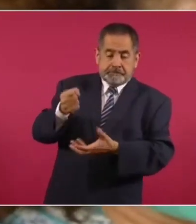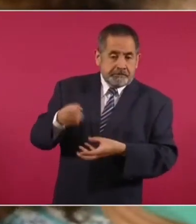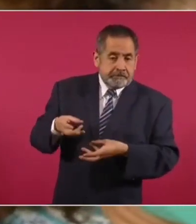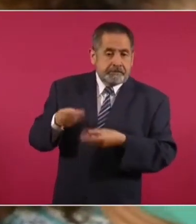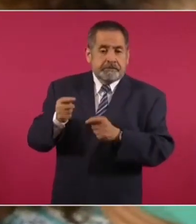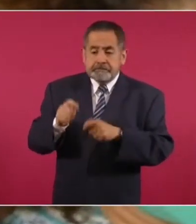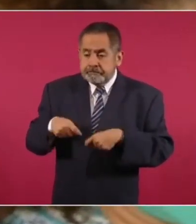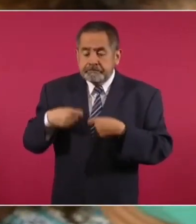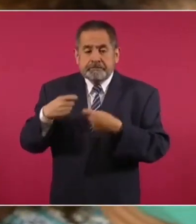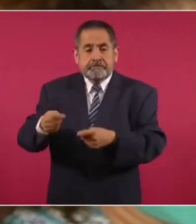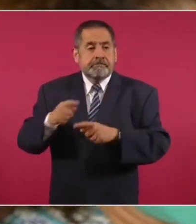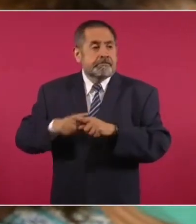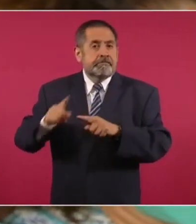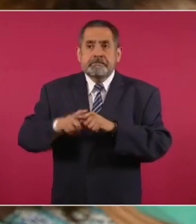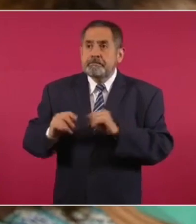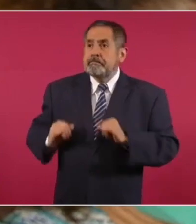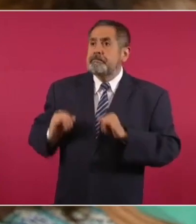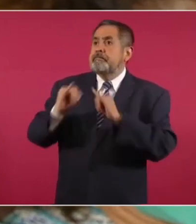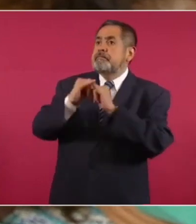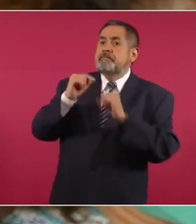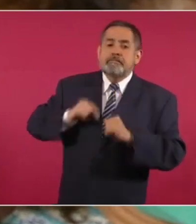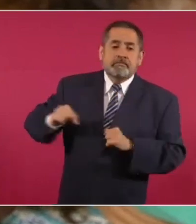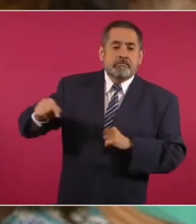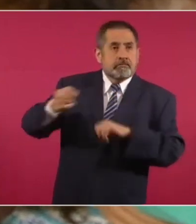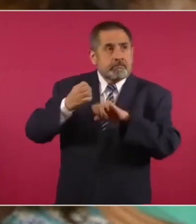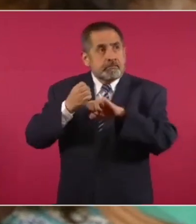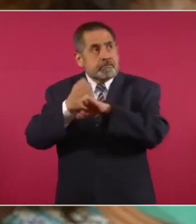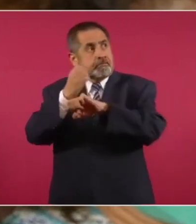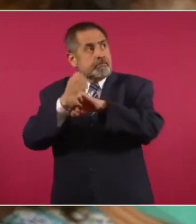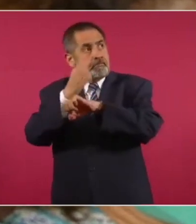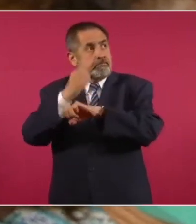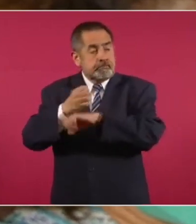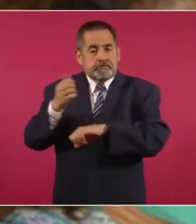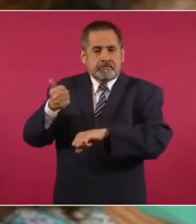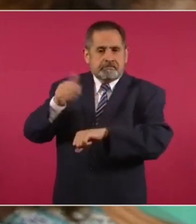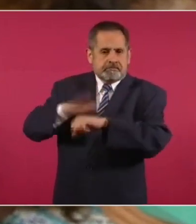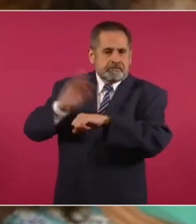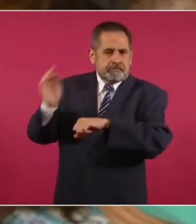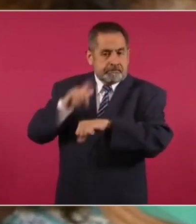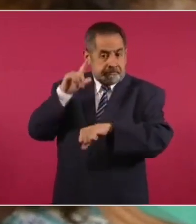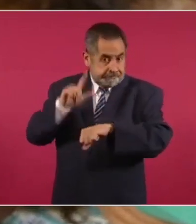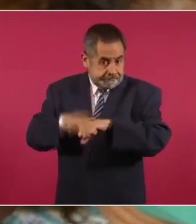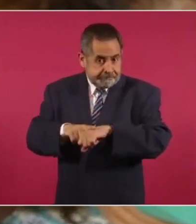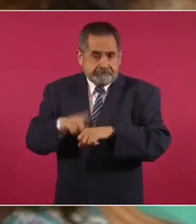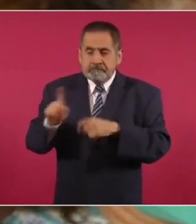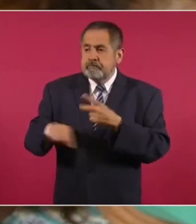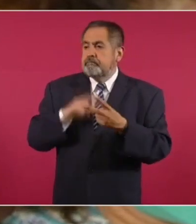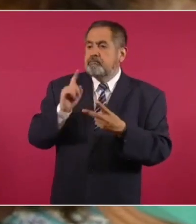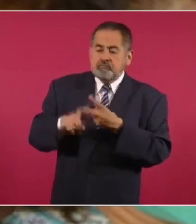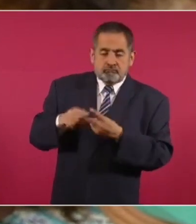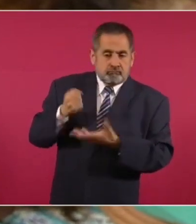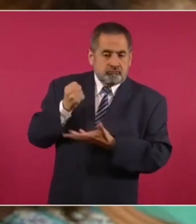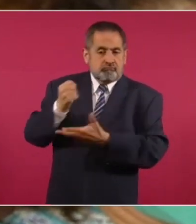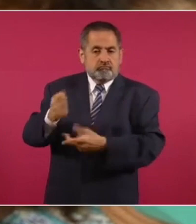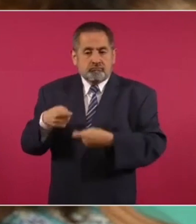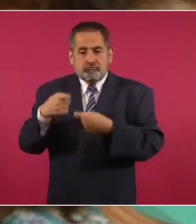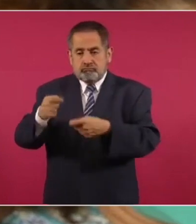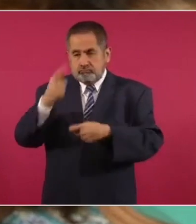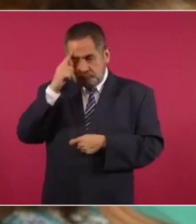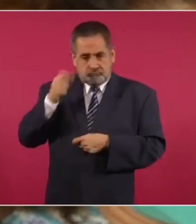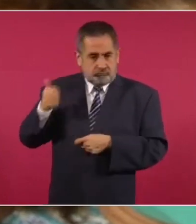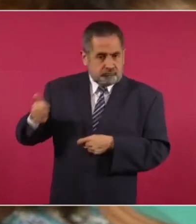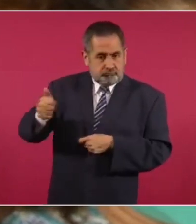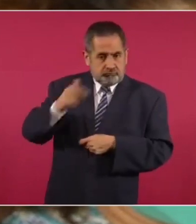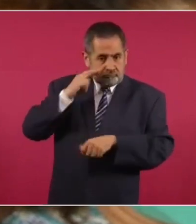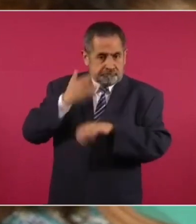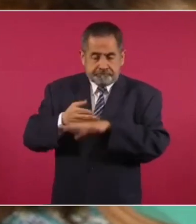caso deban realizar las dependencias y entidades de la Administración Pública Federal y cualquier otro ente público en el ámbito de sus